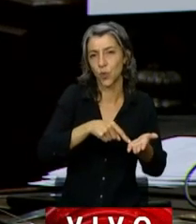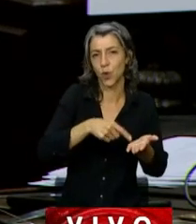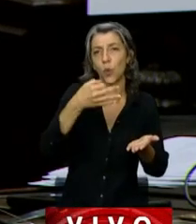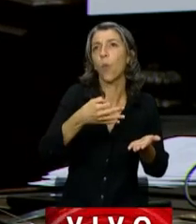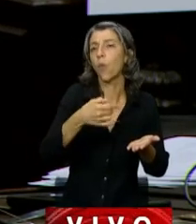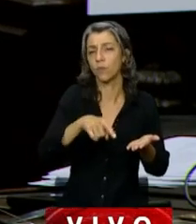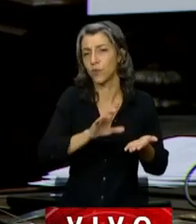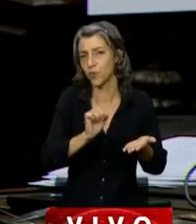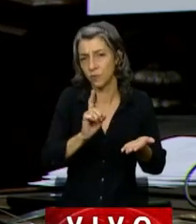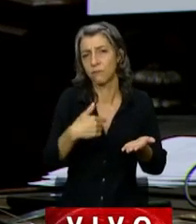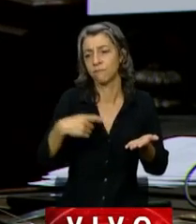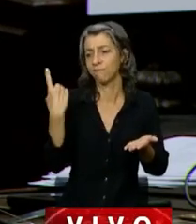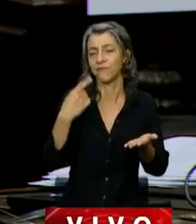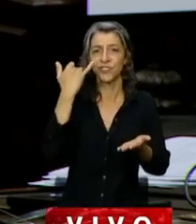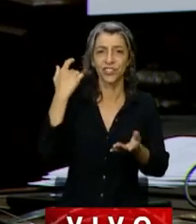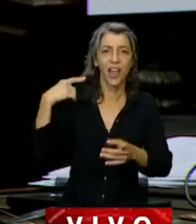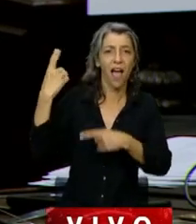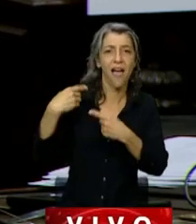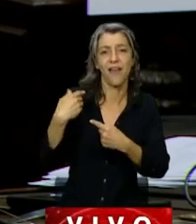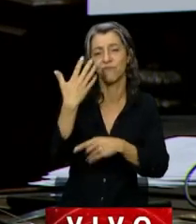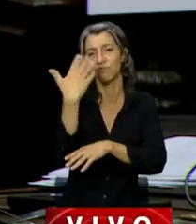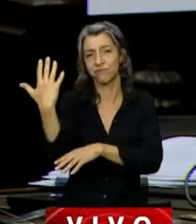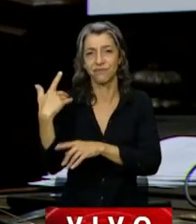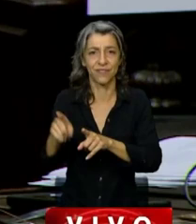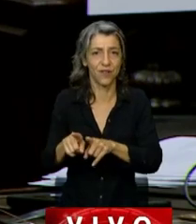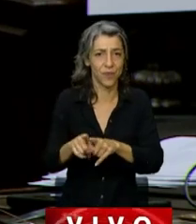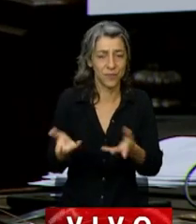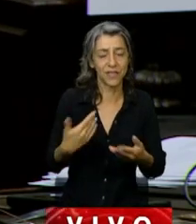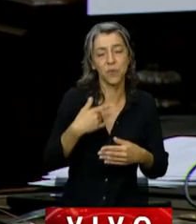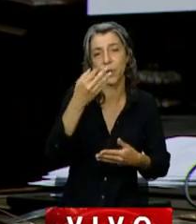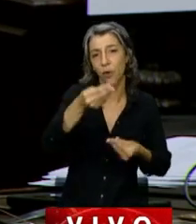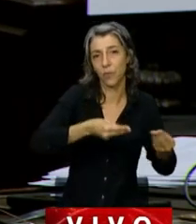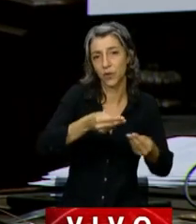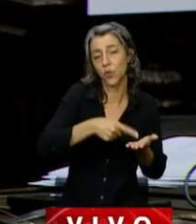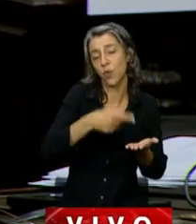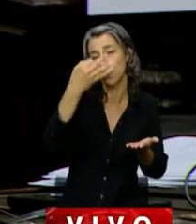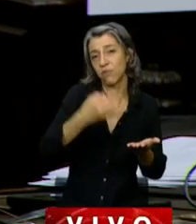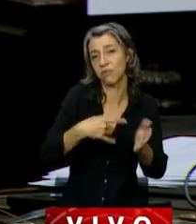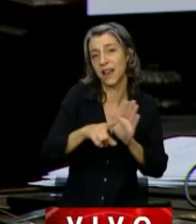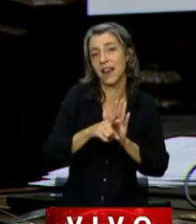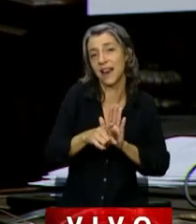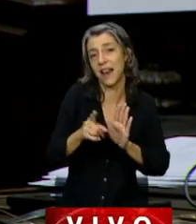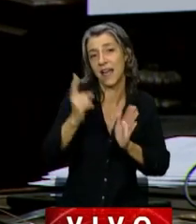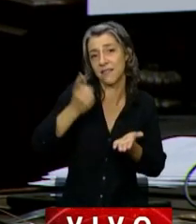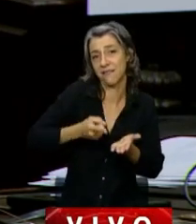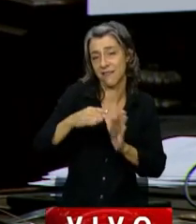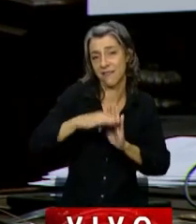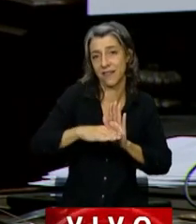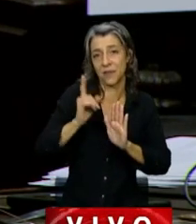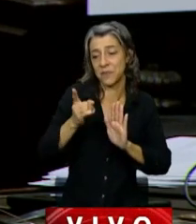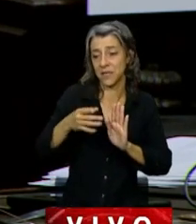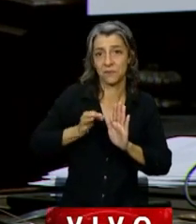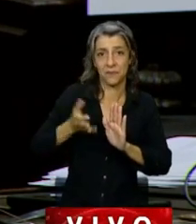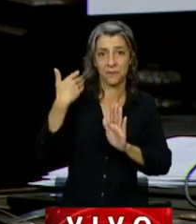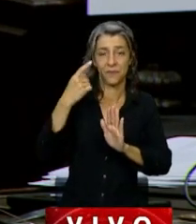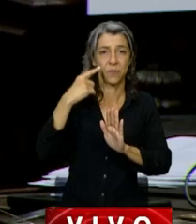como la Ley Complementaria Permanente del Presupuesto, que data del año 1932, pero es algo que debiéramos